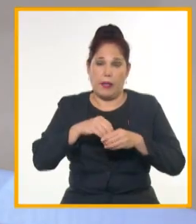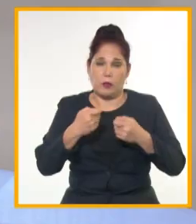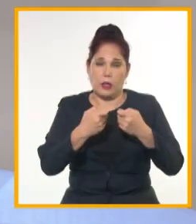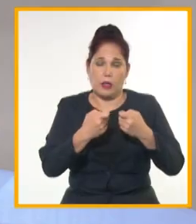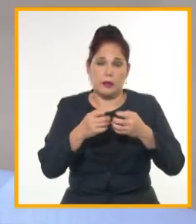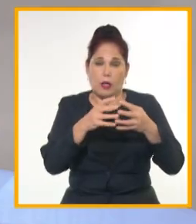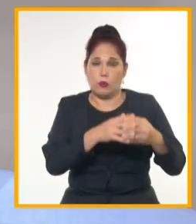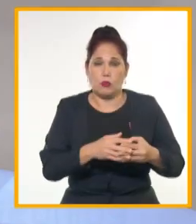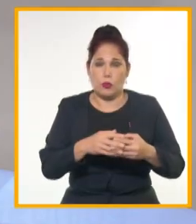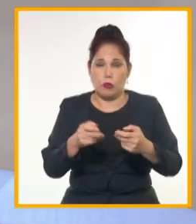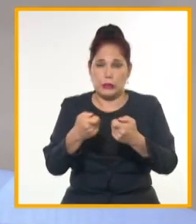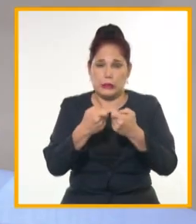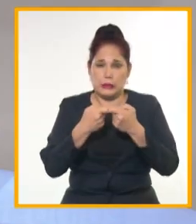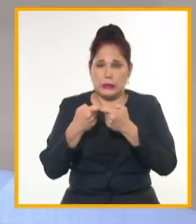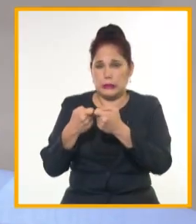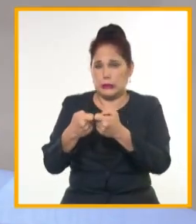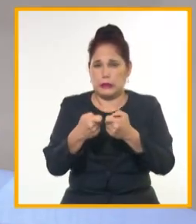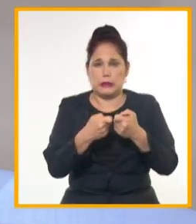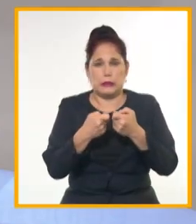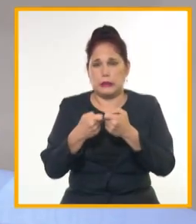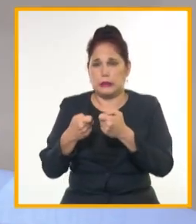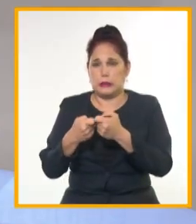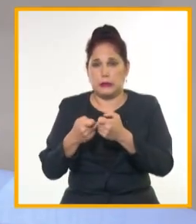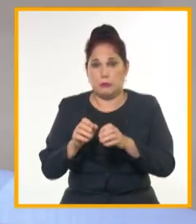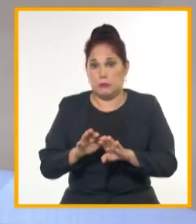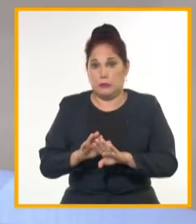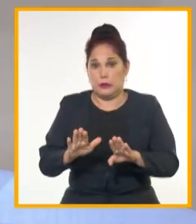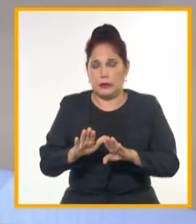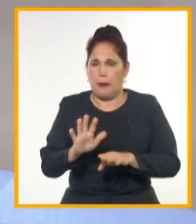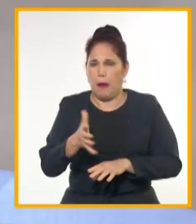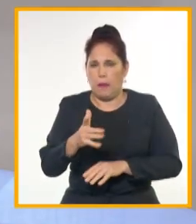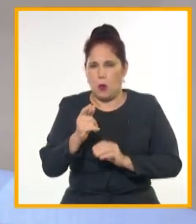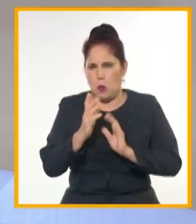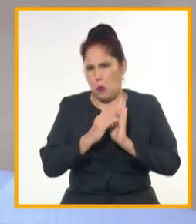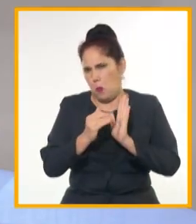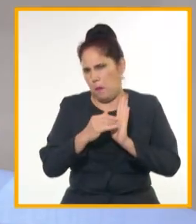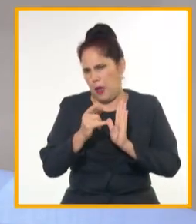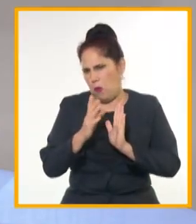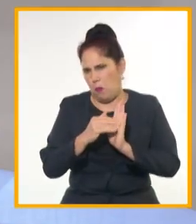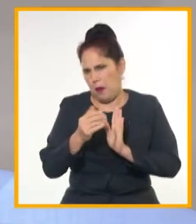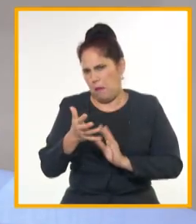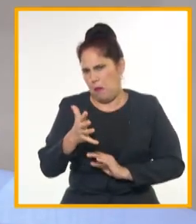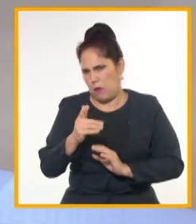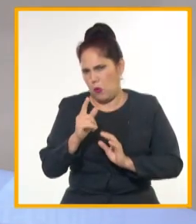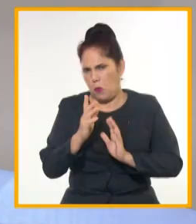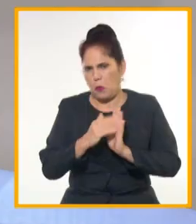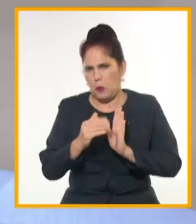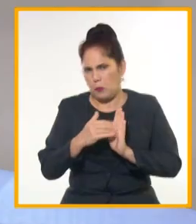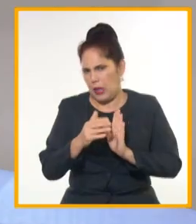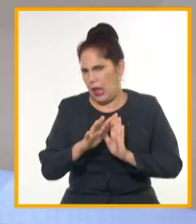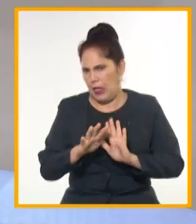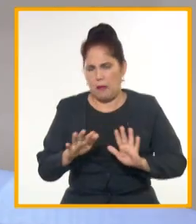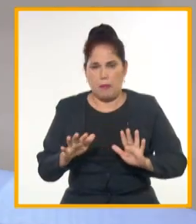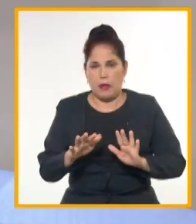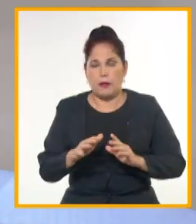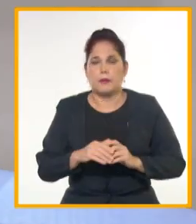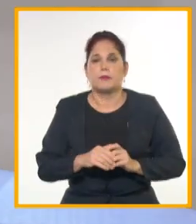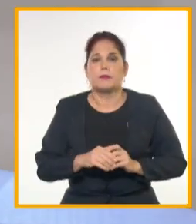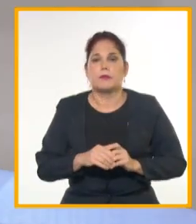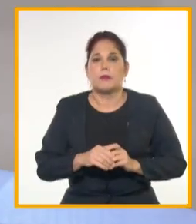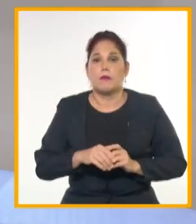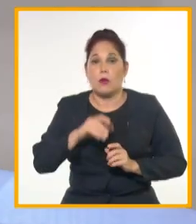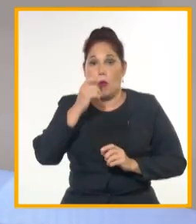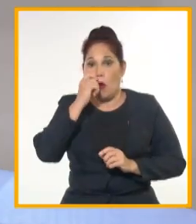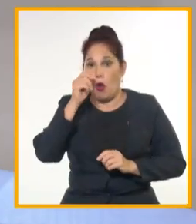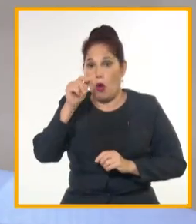después trascendió, hasta que hace como un mes o algo más de un mes, nada más y nada menos que Steve Bannon, el